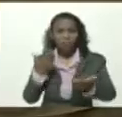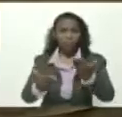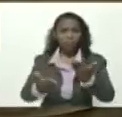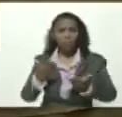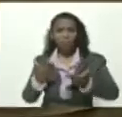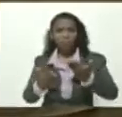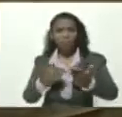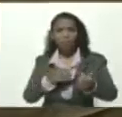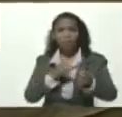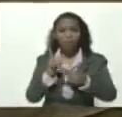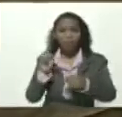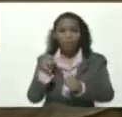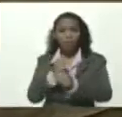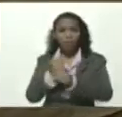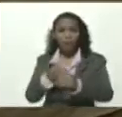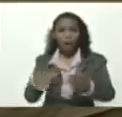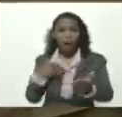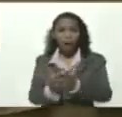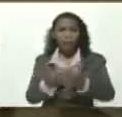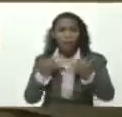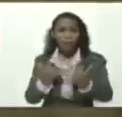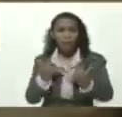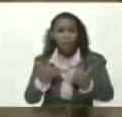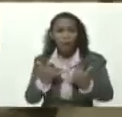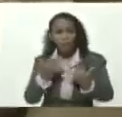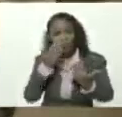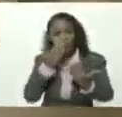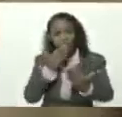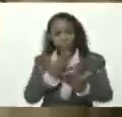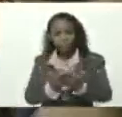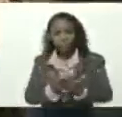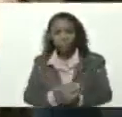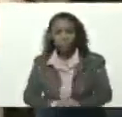de la labor hasta ahora de los observadores? Gracias.